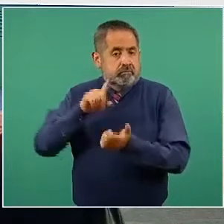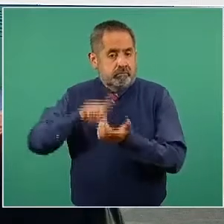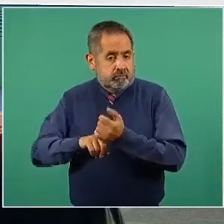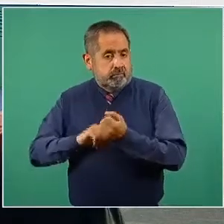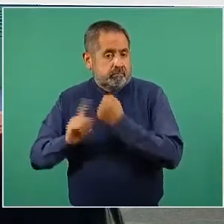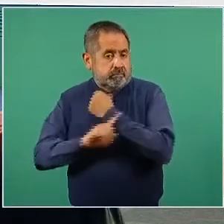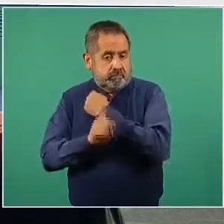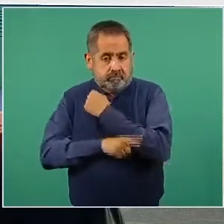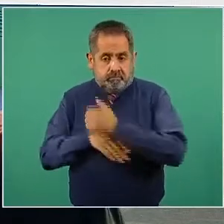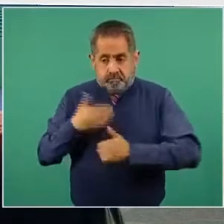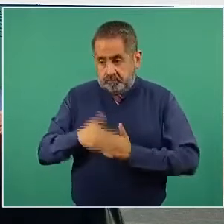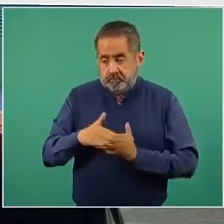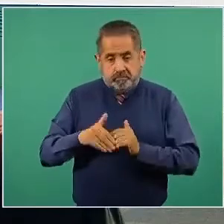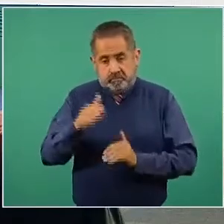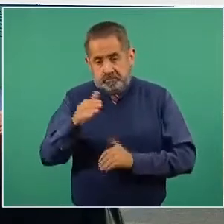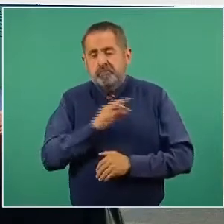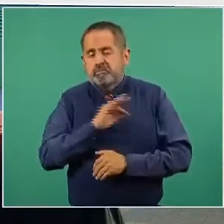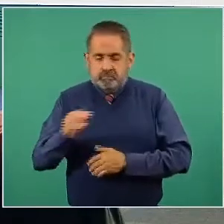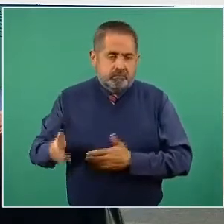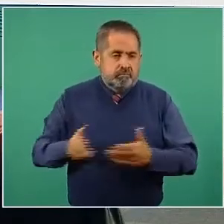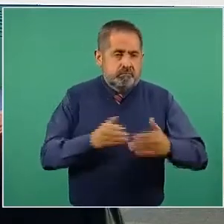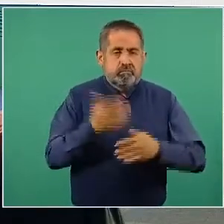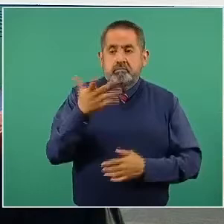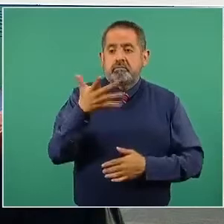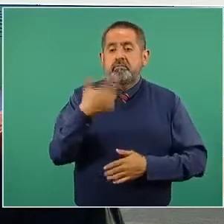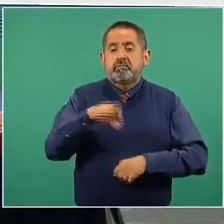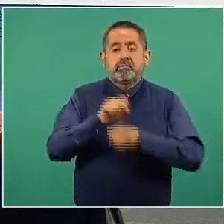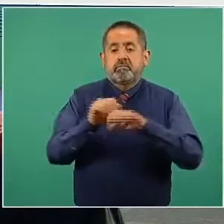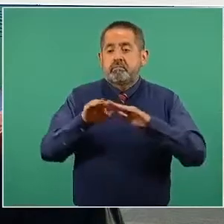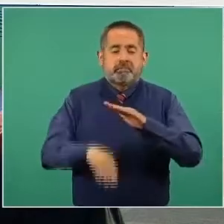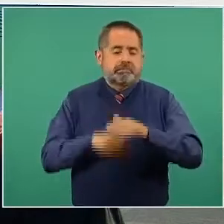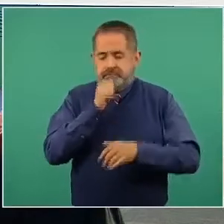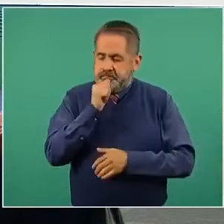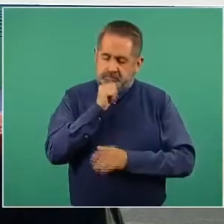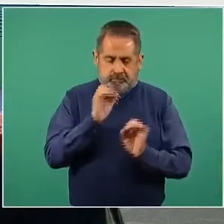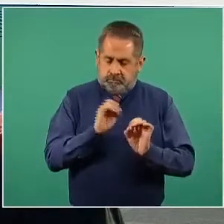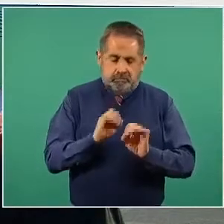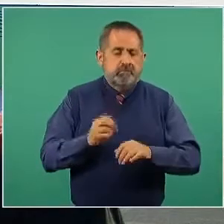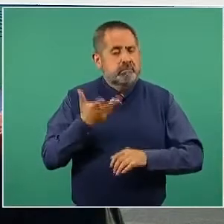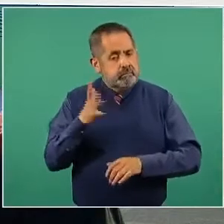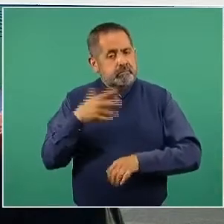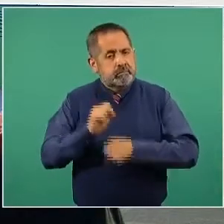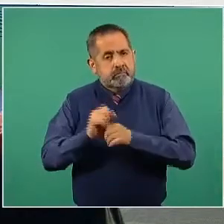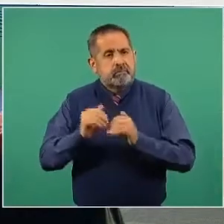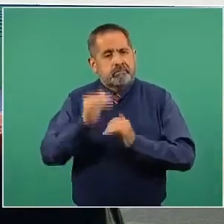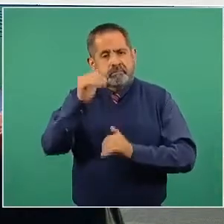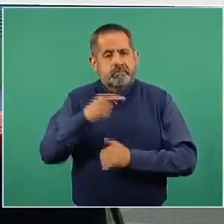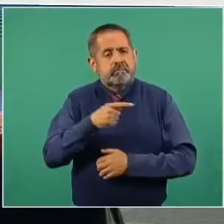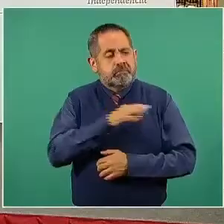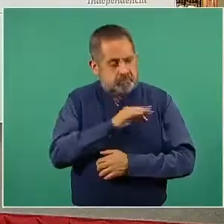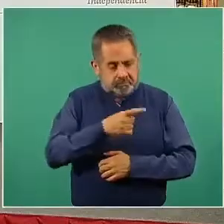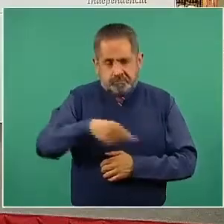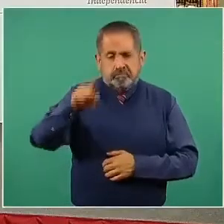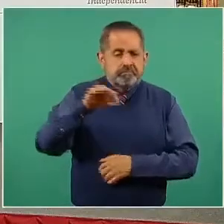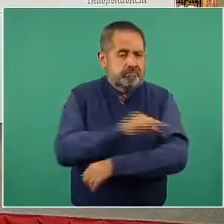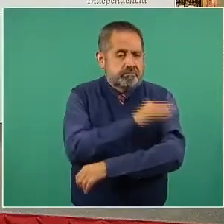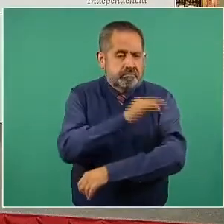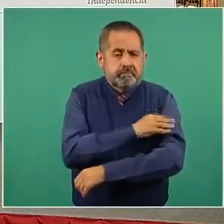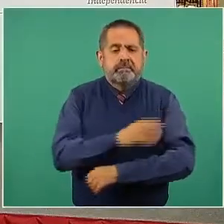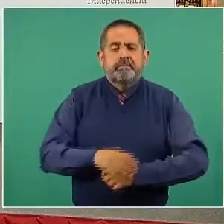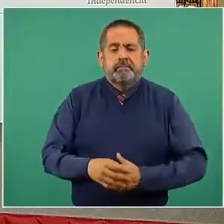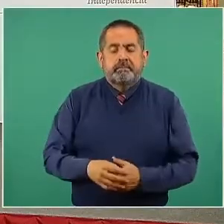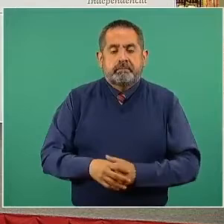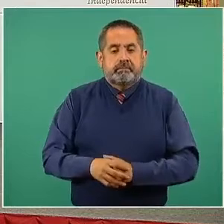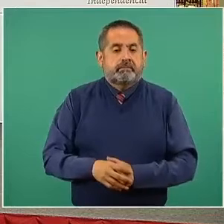10 o más semanas de embarazo. Pero estaremos informando ya la cantidad de ellas que han sido vacunadas. La